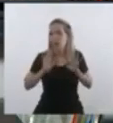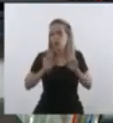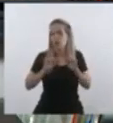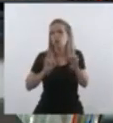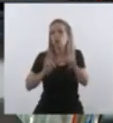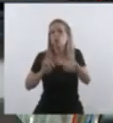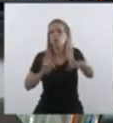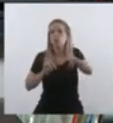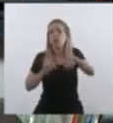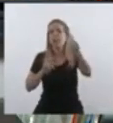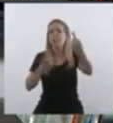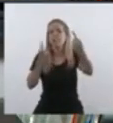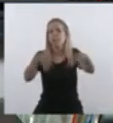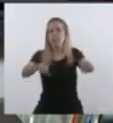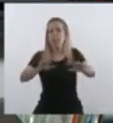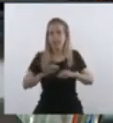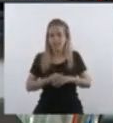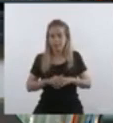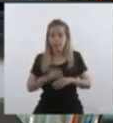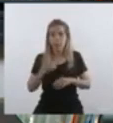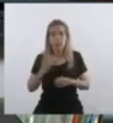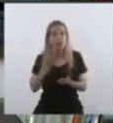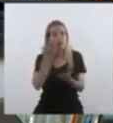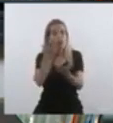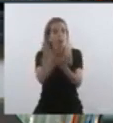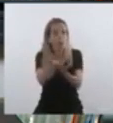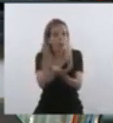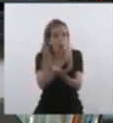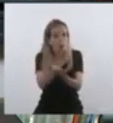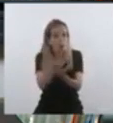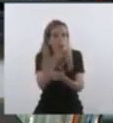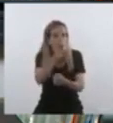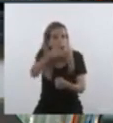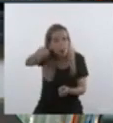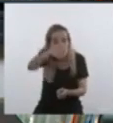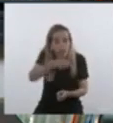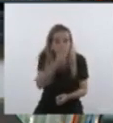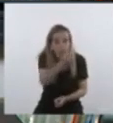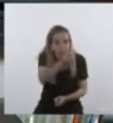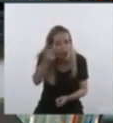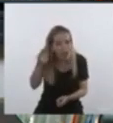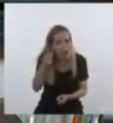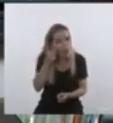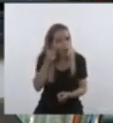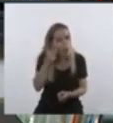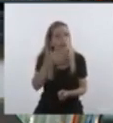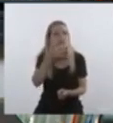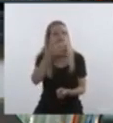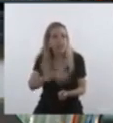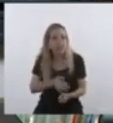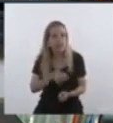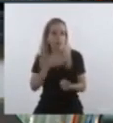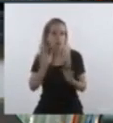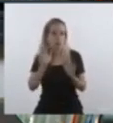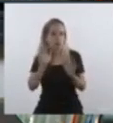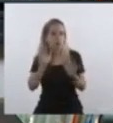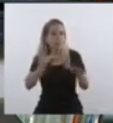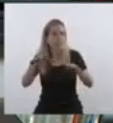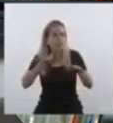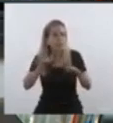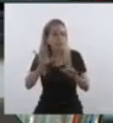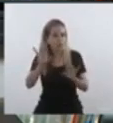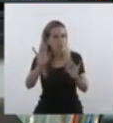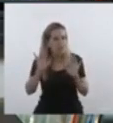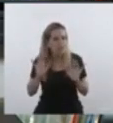distintos. Yo les pido a cada uno de ustedes que entendamos el momento crucial